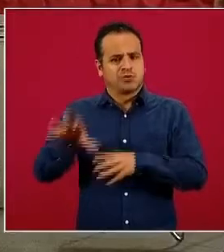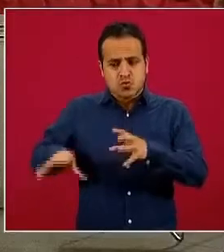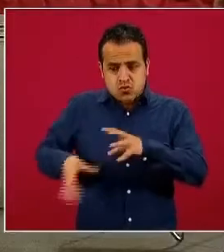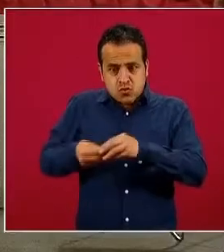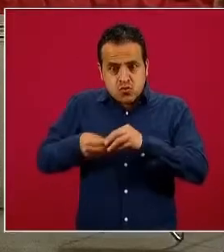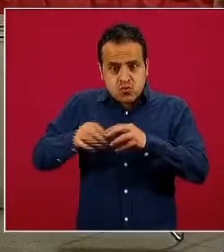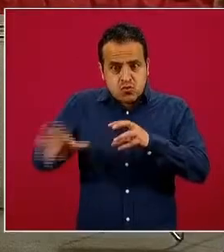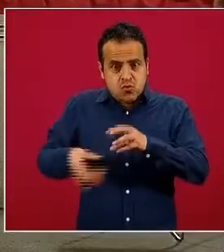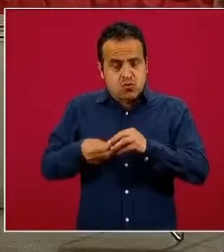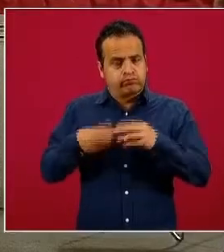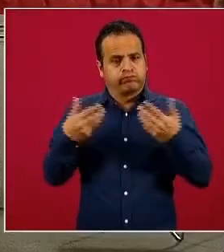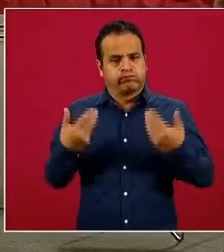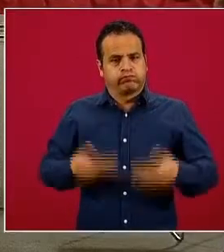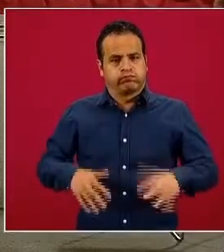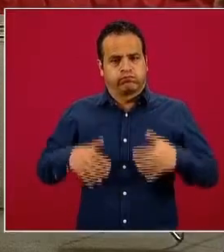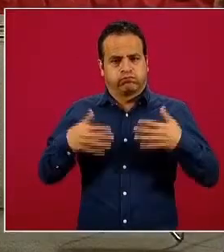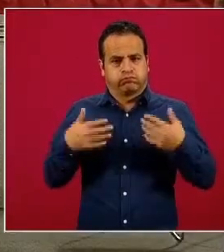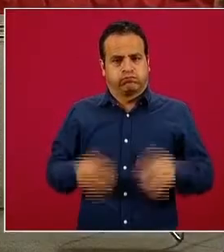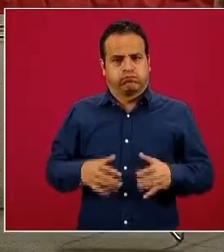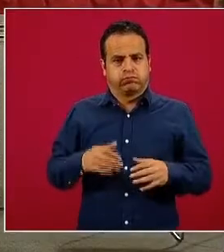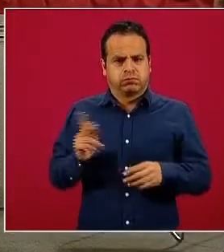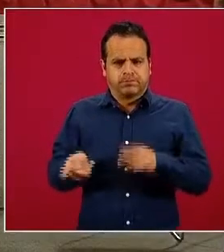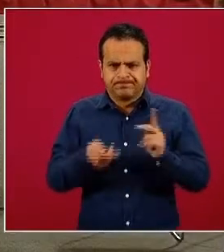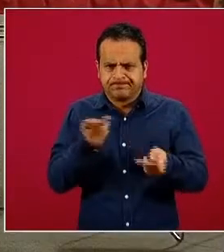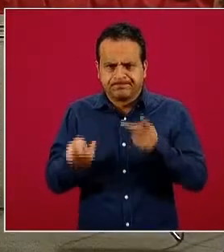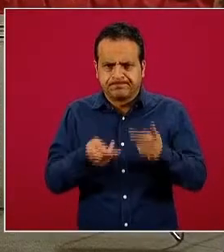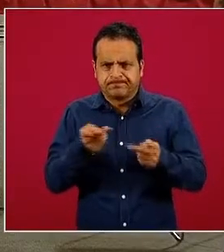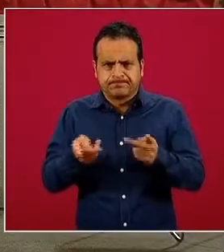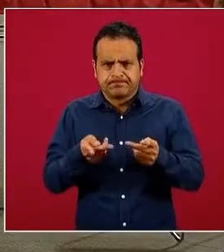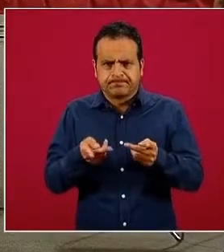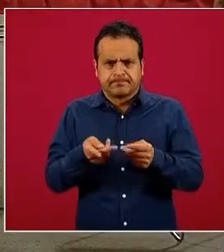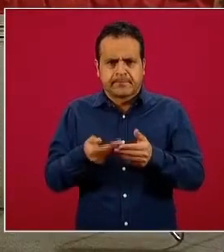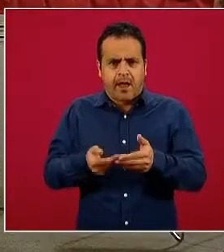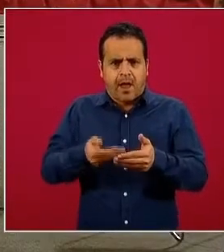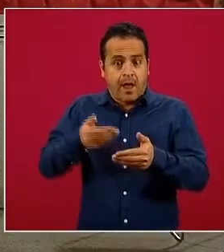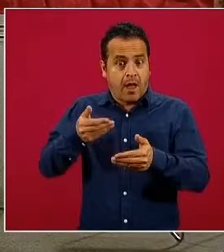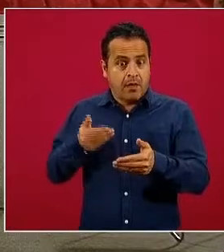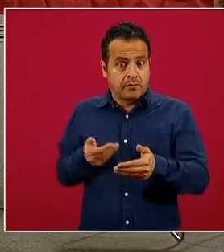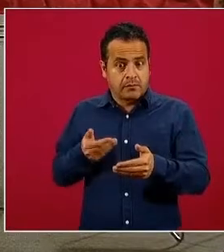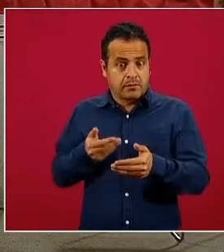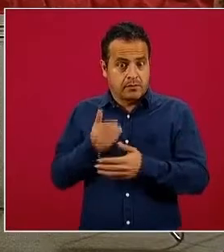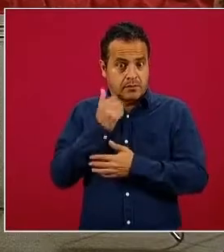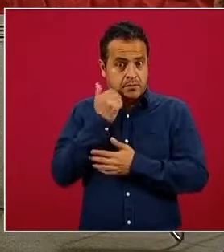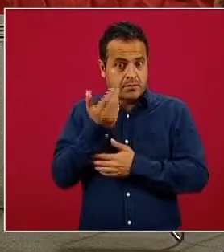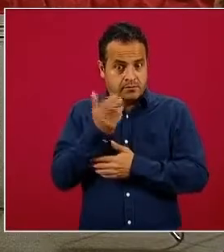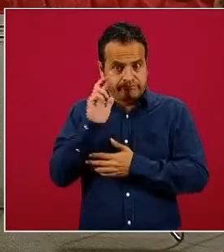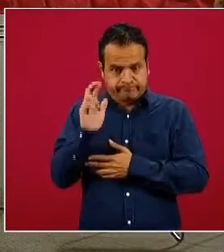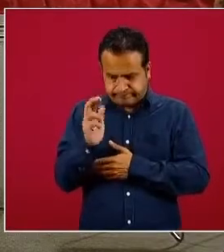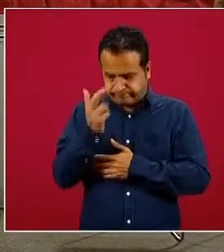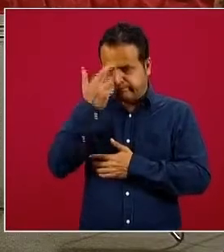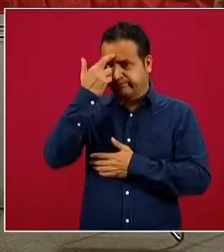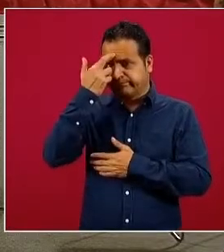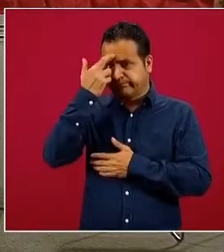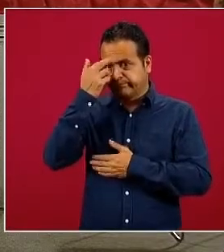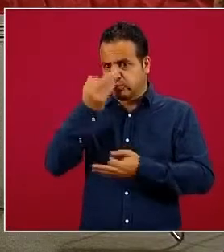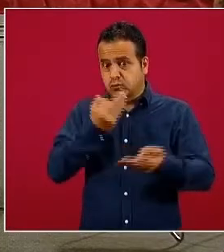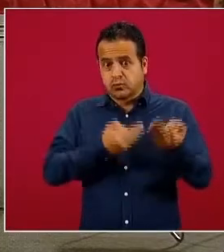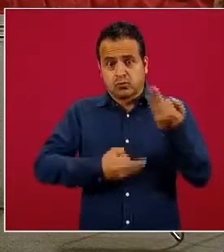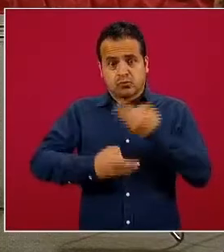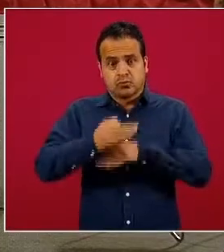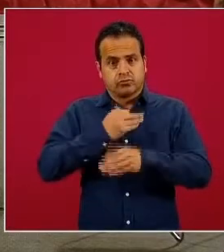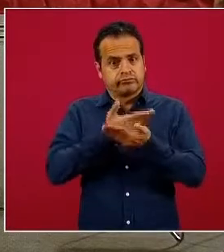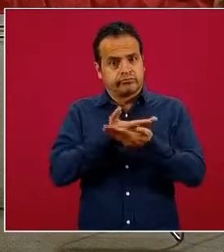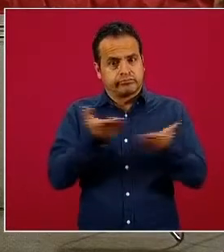entrar a la sesión de preguntas y respuestas, quisiera recordar a todos, todas aquí y allá en